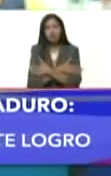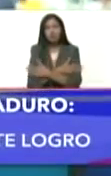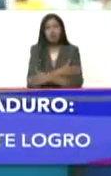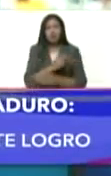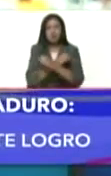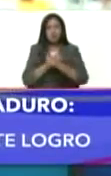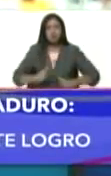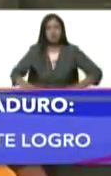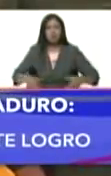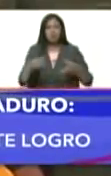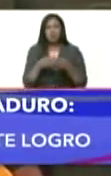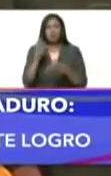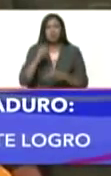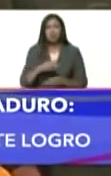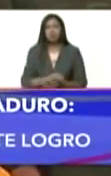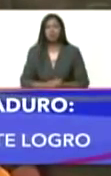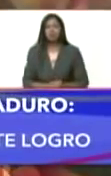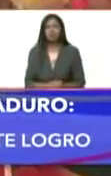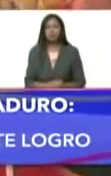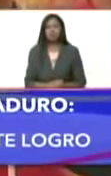Fuerza Armada Nacional Bolivariana.